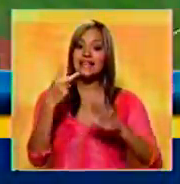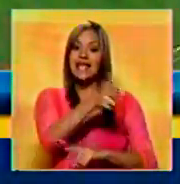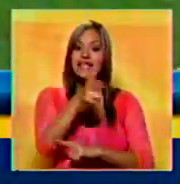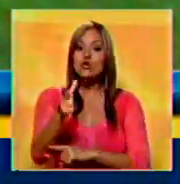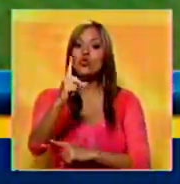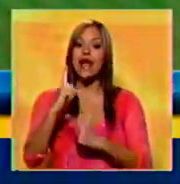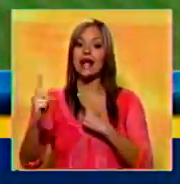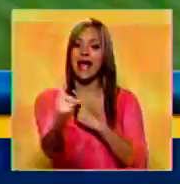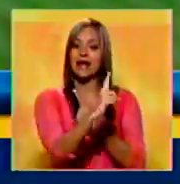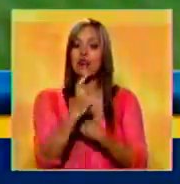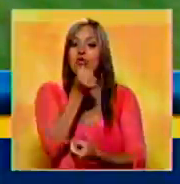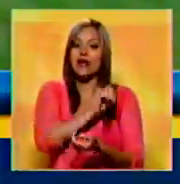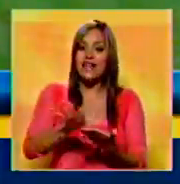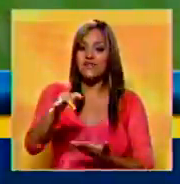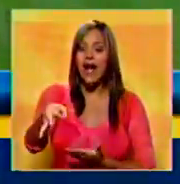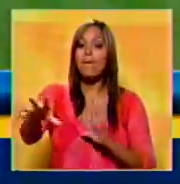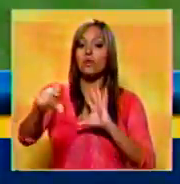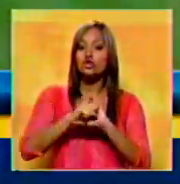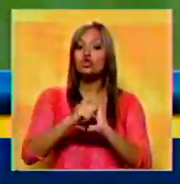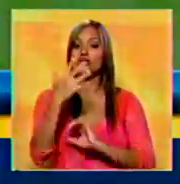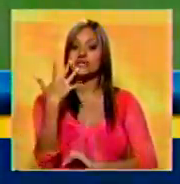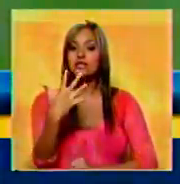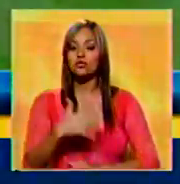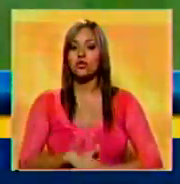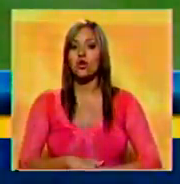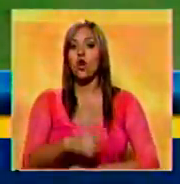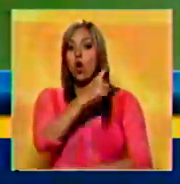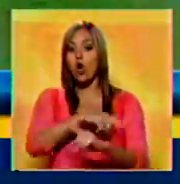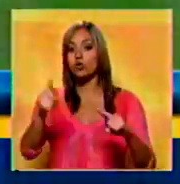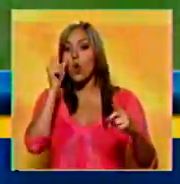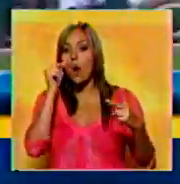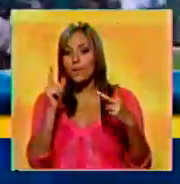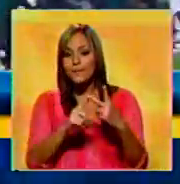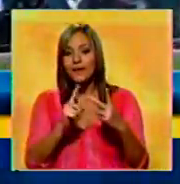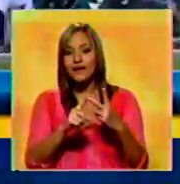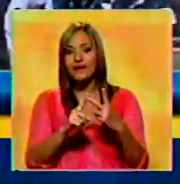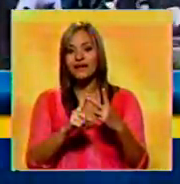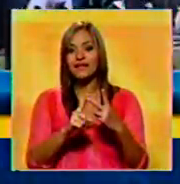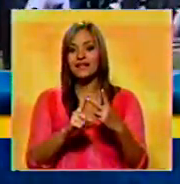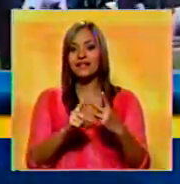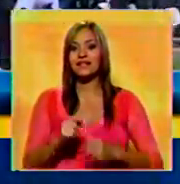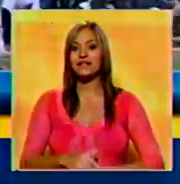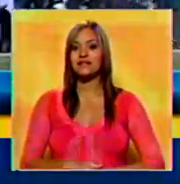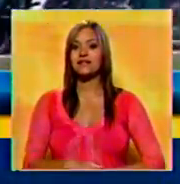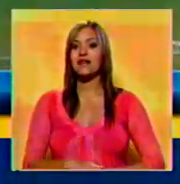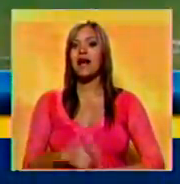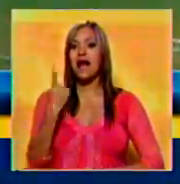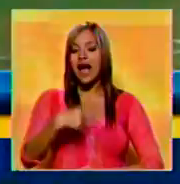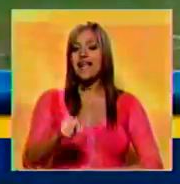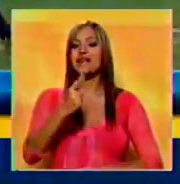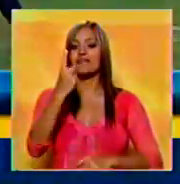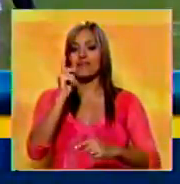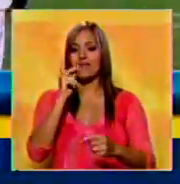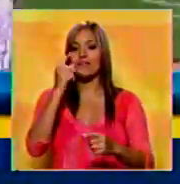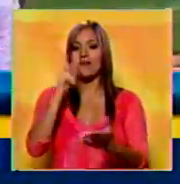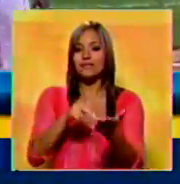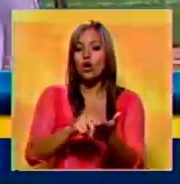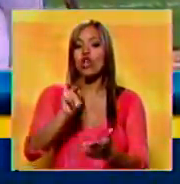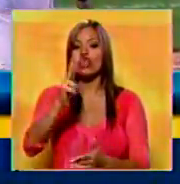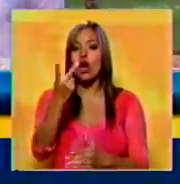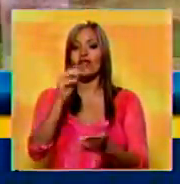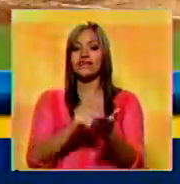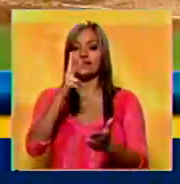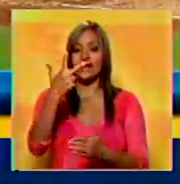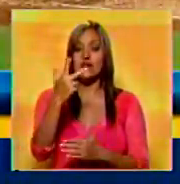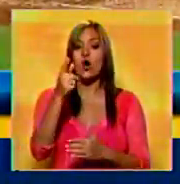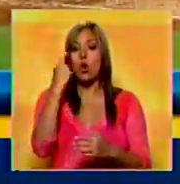una carrera, dio un boleto y ponchó a 5. Bruce Rondón lo relevó, trabajó por espacio de 2/3 de entrada. Miguel Cabrera terminó de